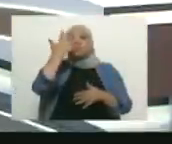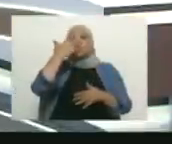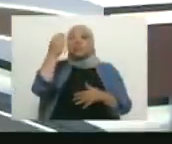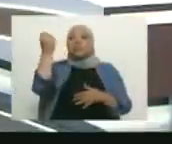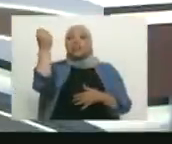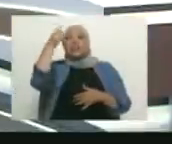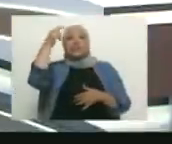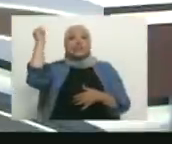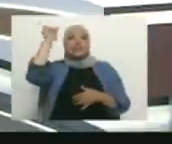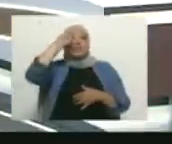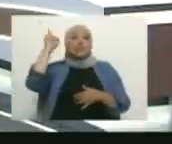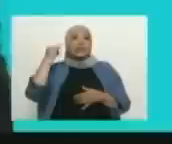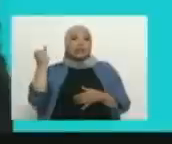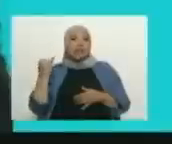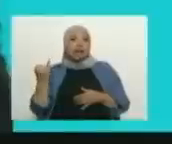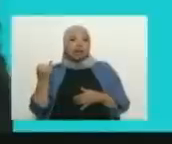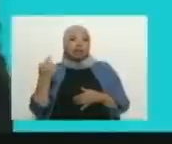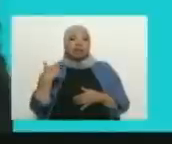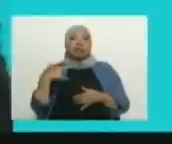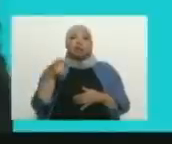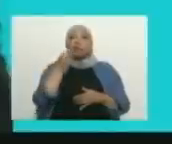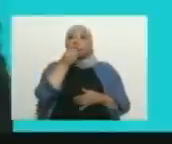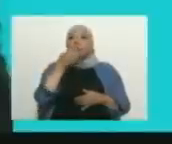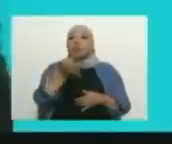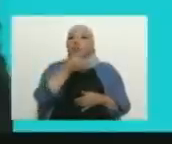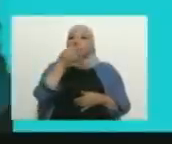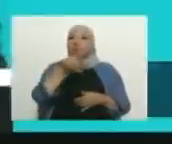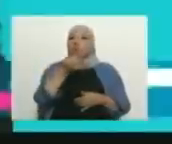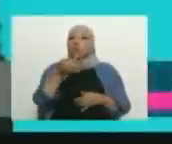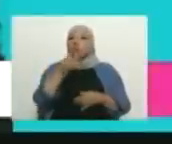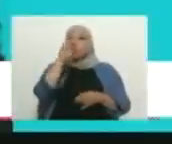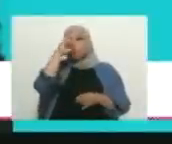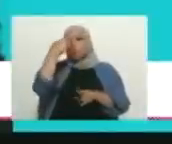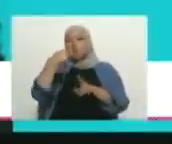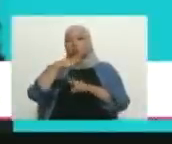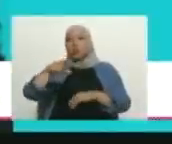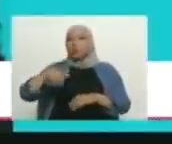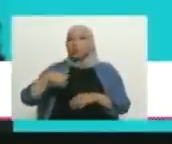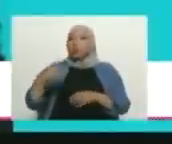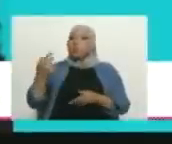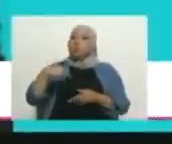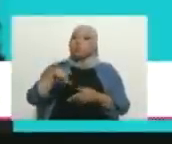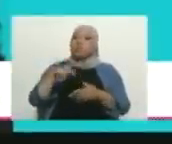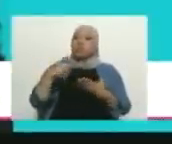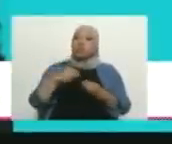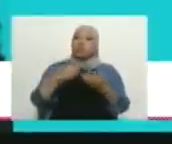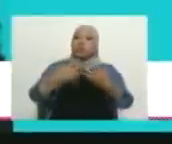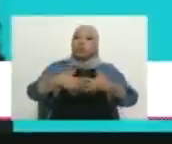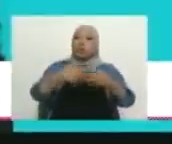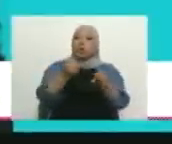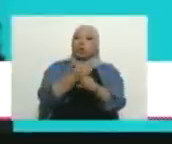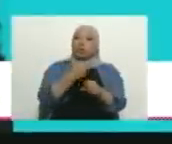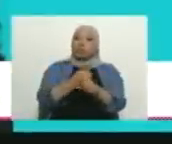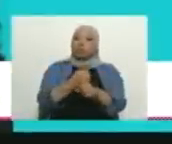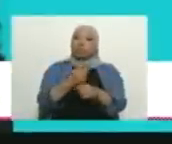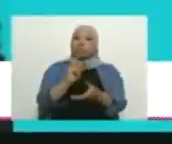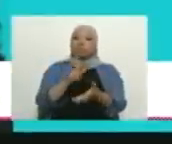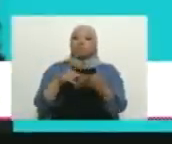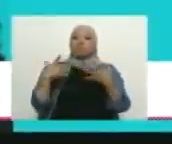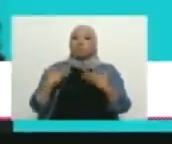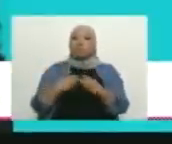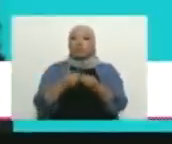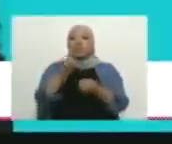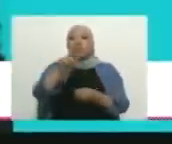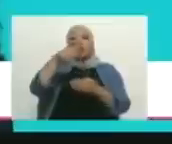Buenas tardes, señor presidente. Es un verdadero honor estar nuevamente en su compañía. También quisiera extender un